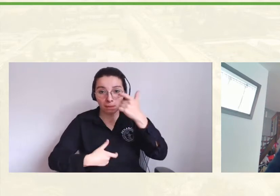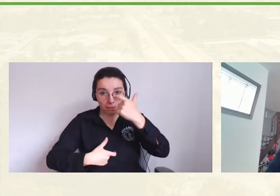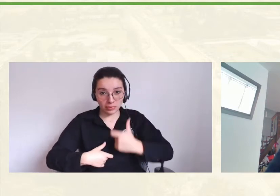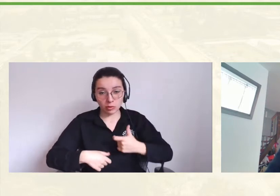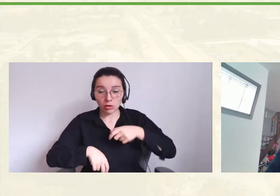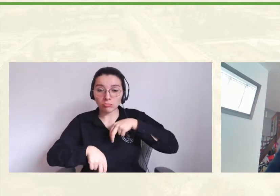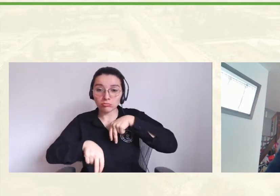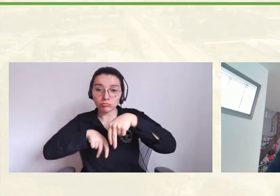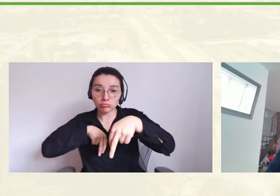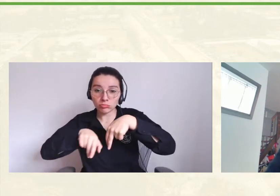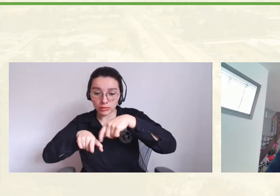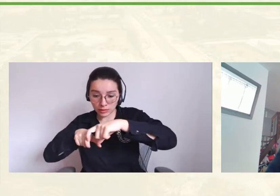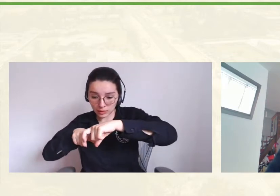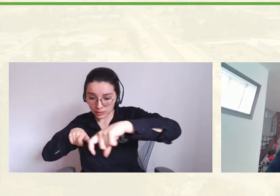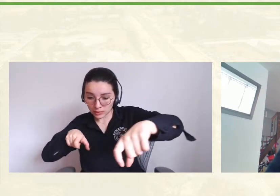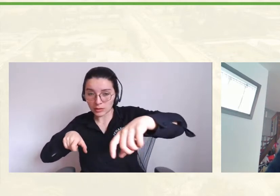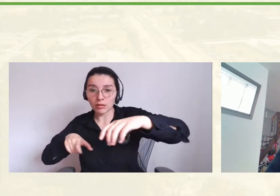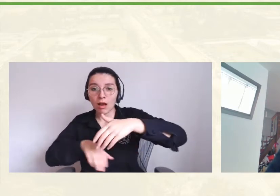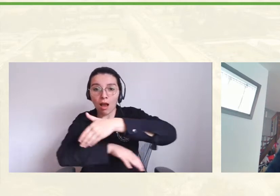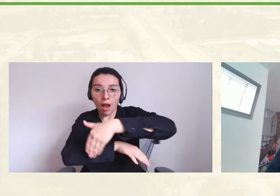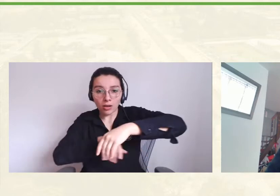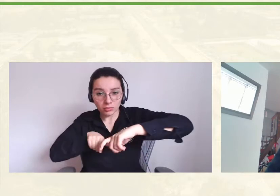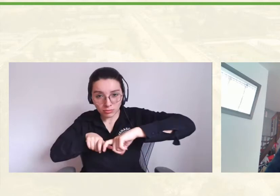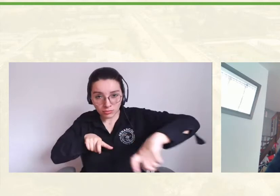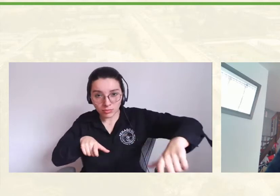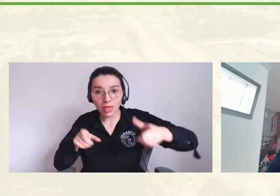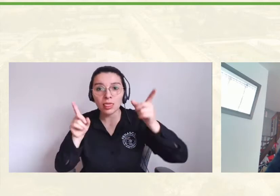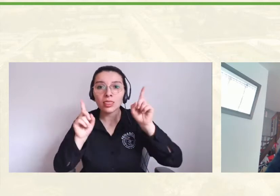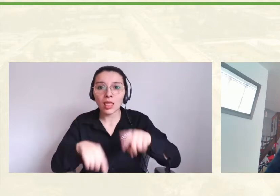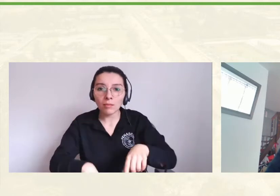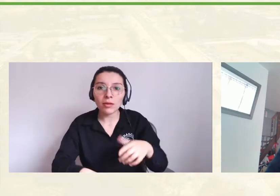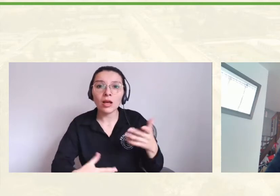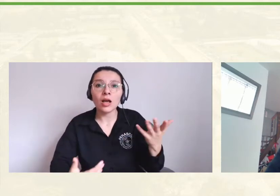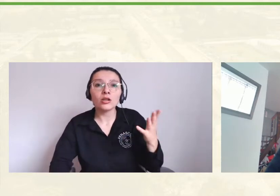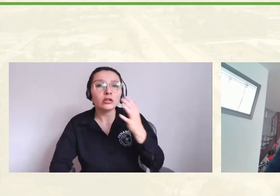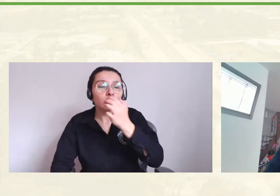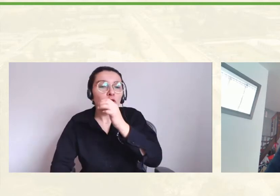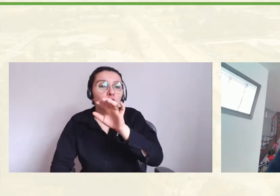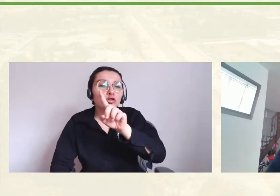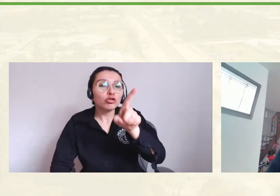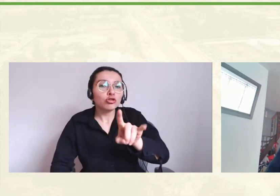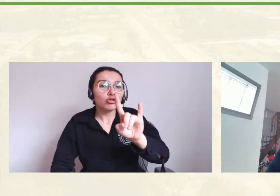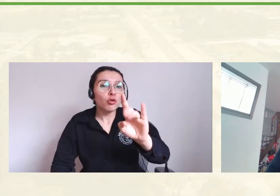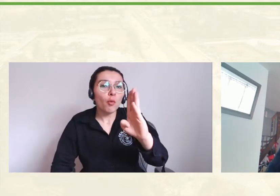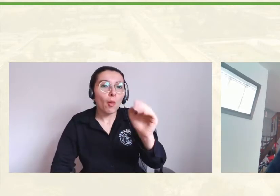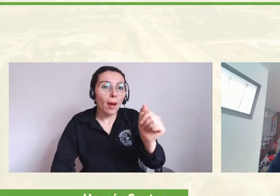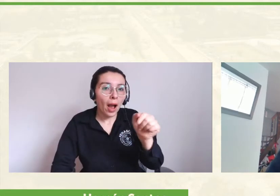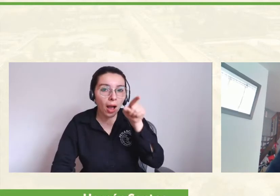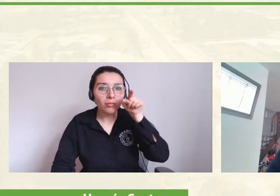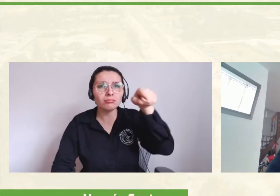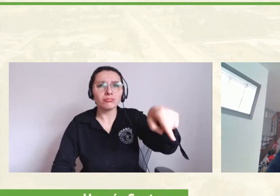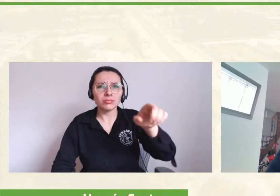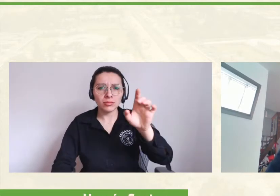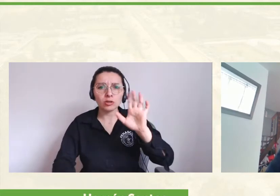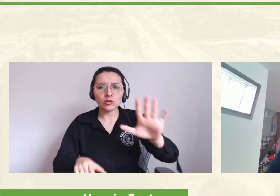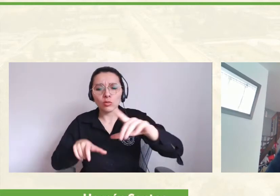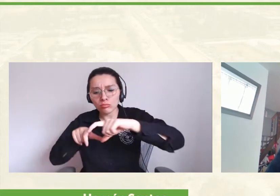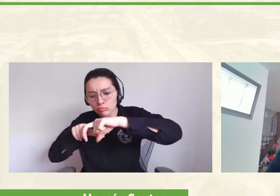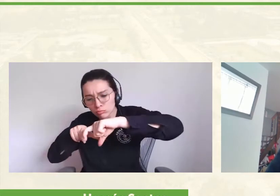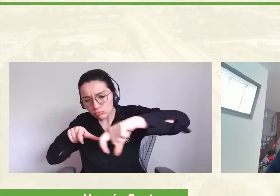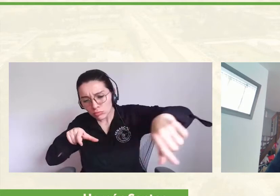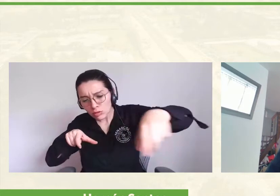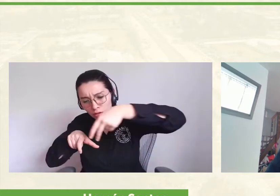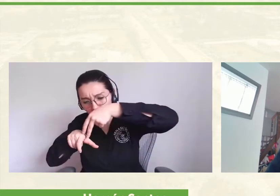la misma localidad de Suba también tenemos unos andenes con un proyecto un poco más pequeño, que fue como unos 28 o 30 predios que